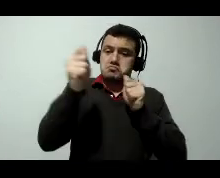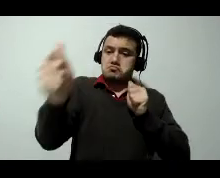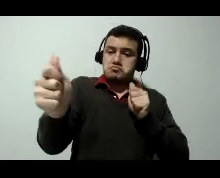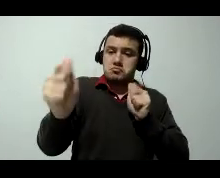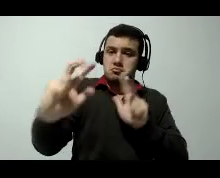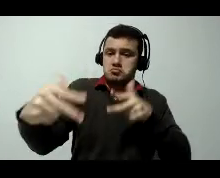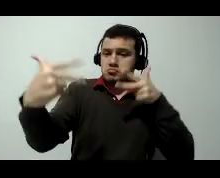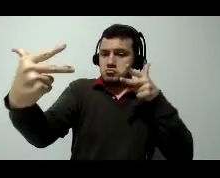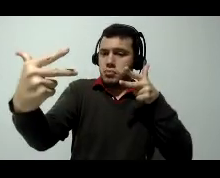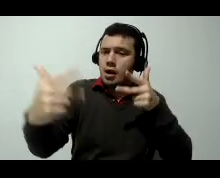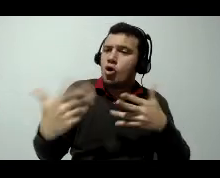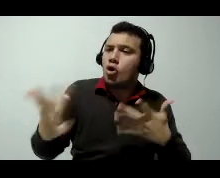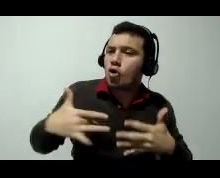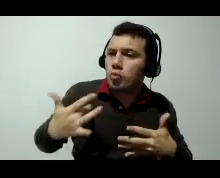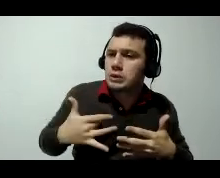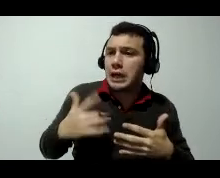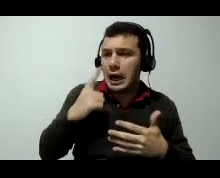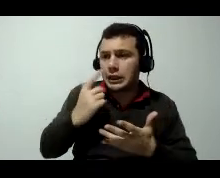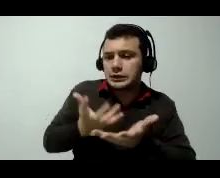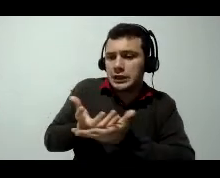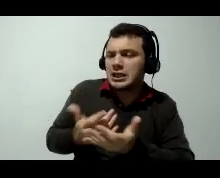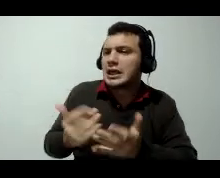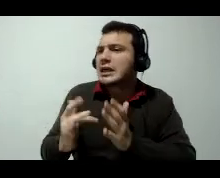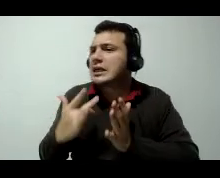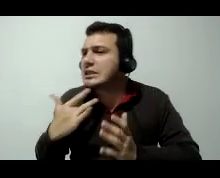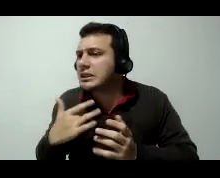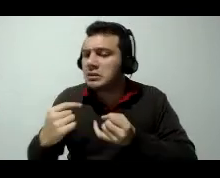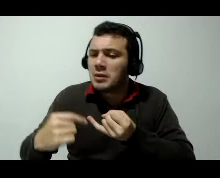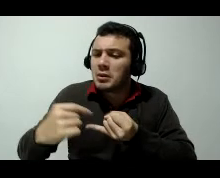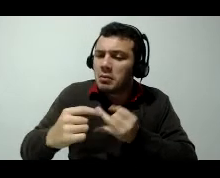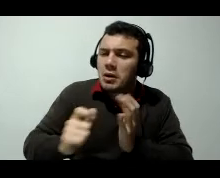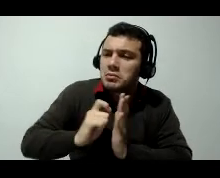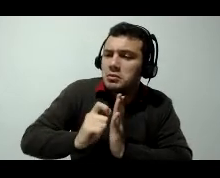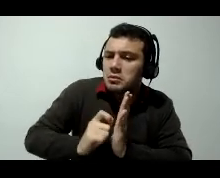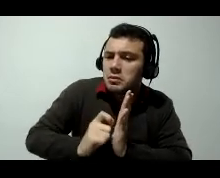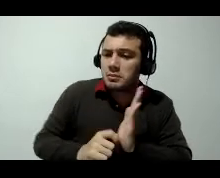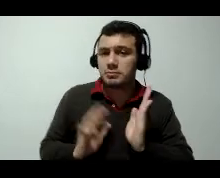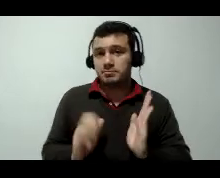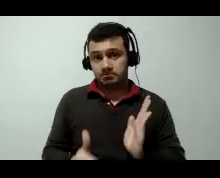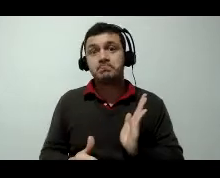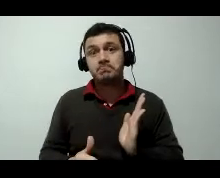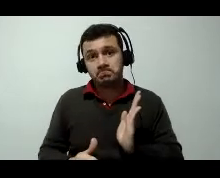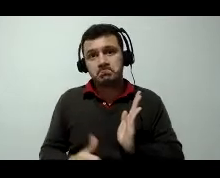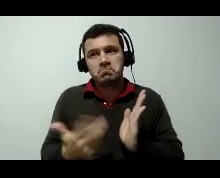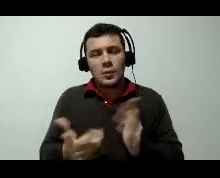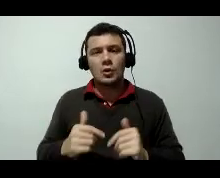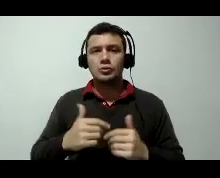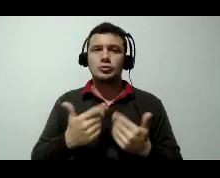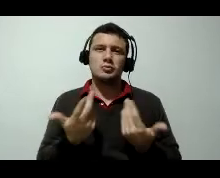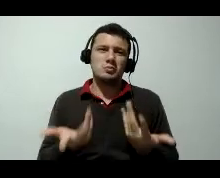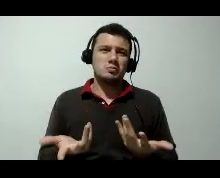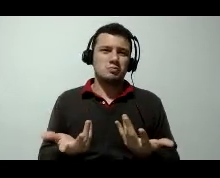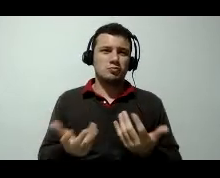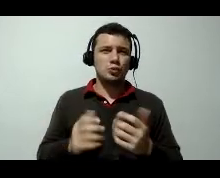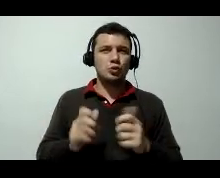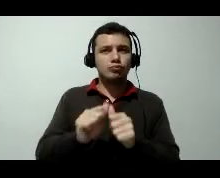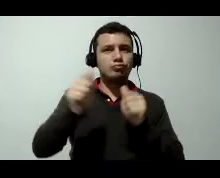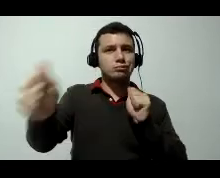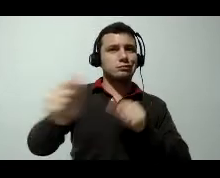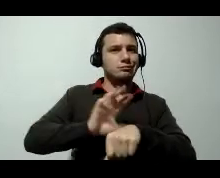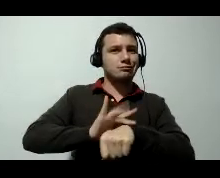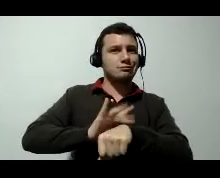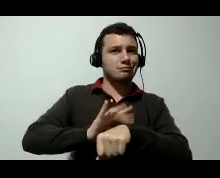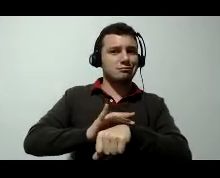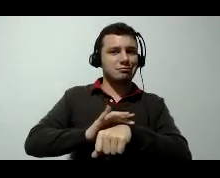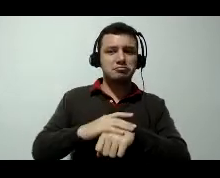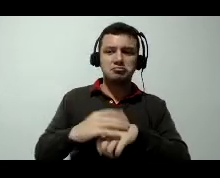una reducción de esos encuentros cara a cara con los profesionales de la salud, haciendo uso de la telemedicina, o en su defecto entonces